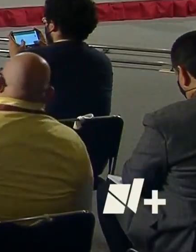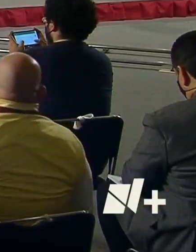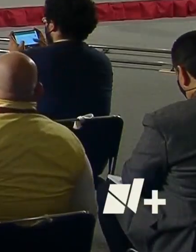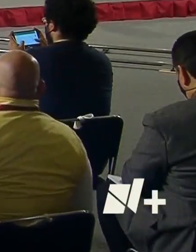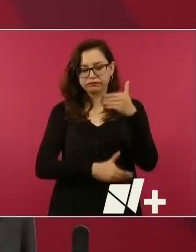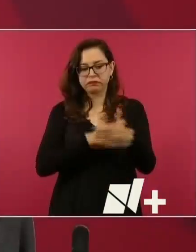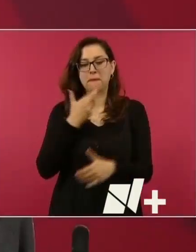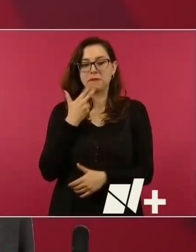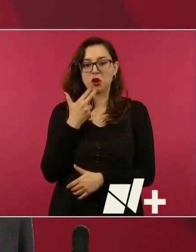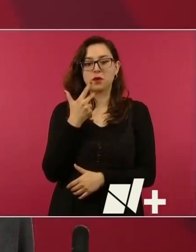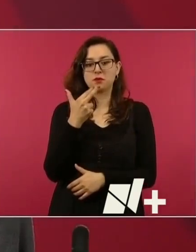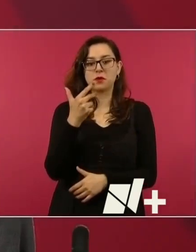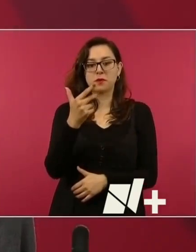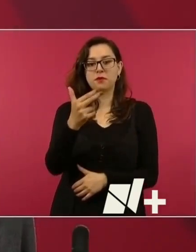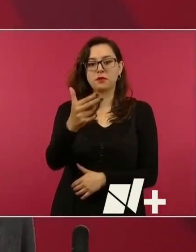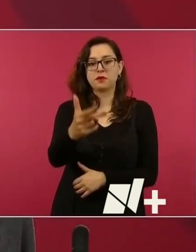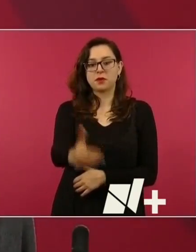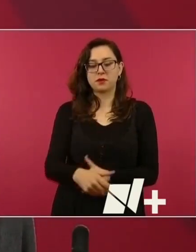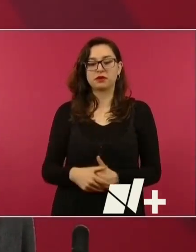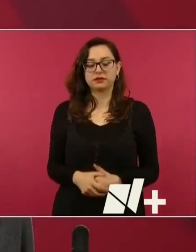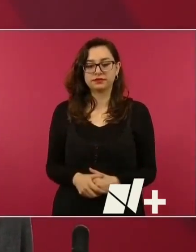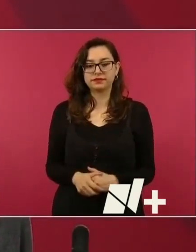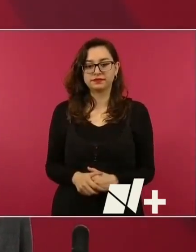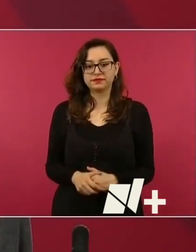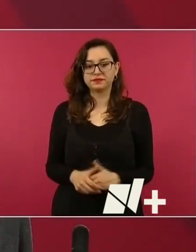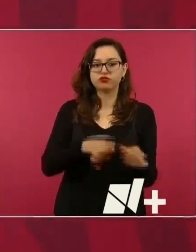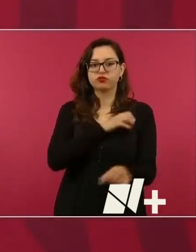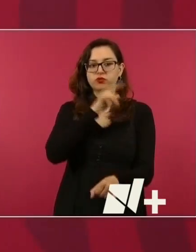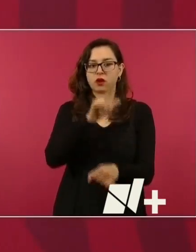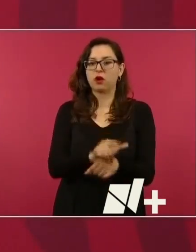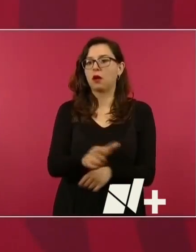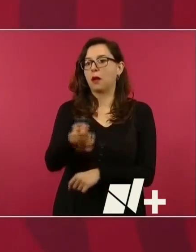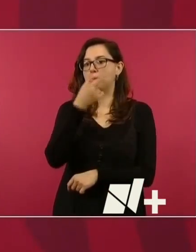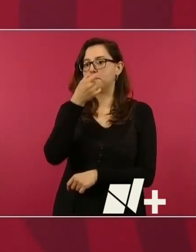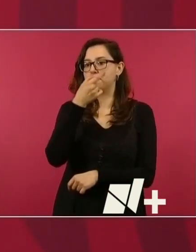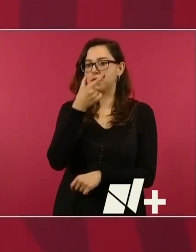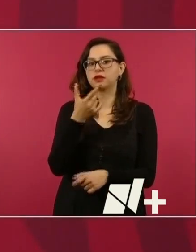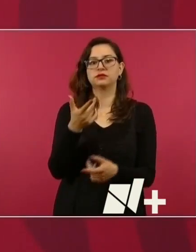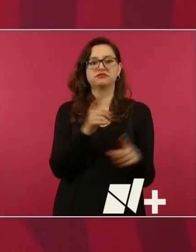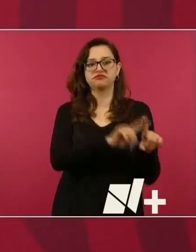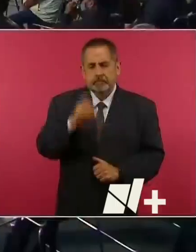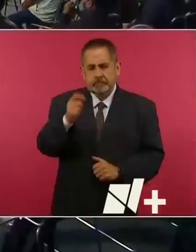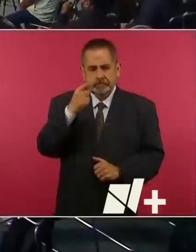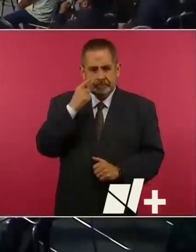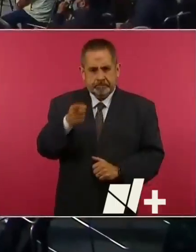López Obrador confirmó la renuncia de Omar Gómez Trejo como fiscal especial del caso Ayotzinapa a partir de este viernes.